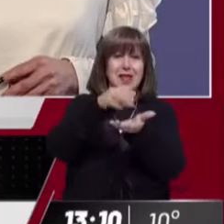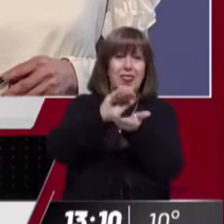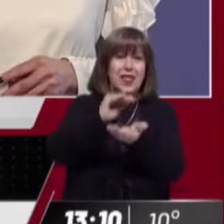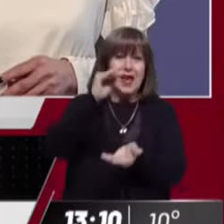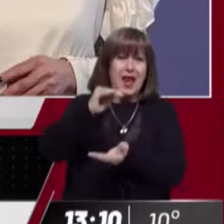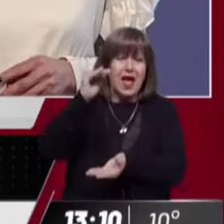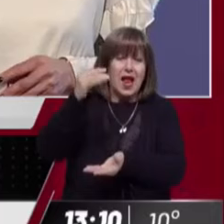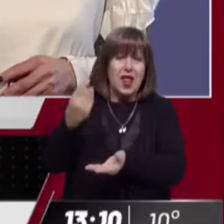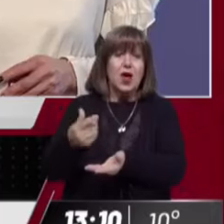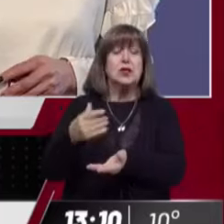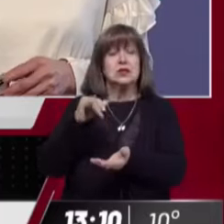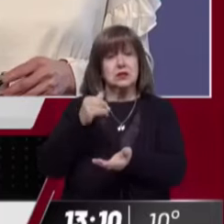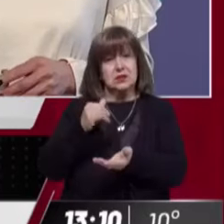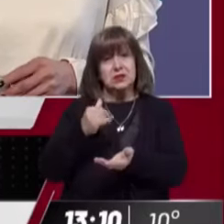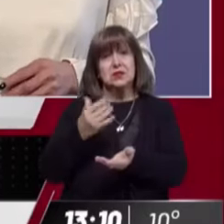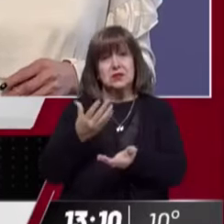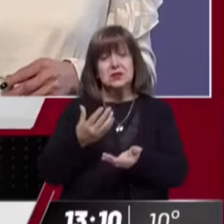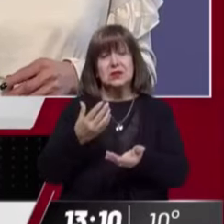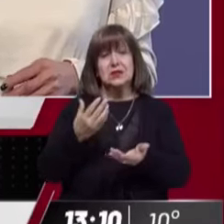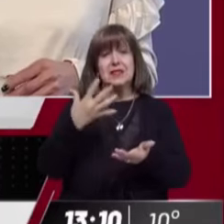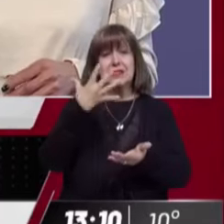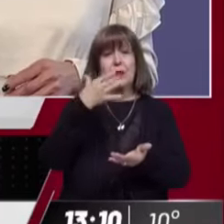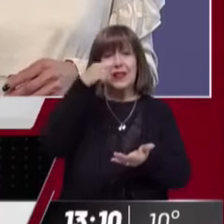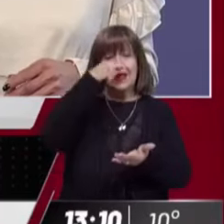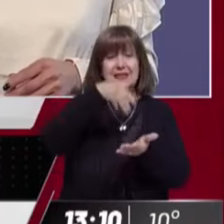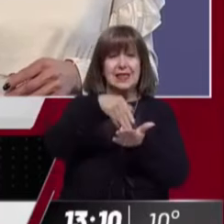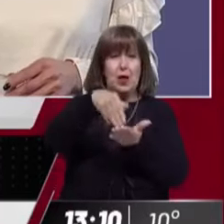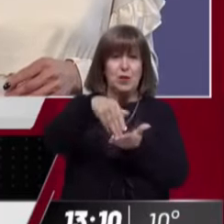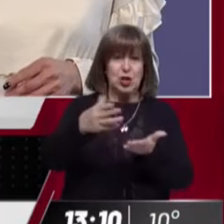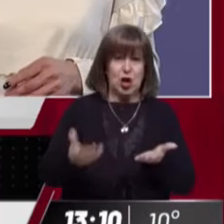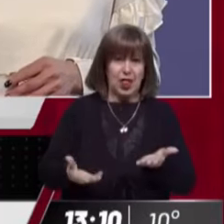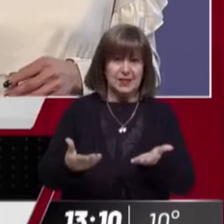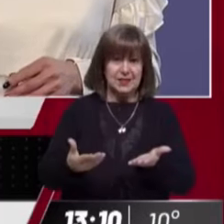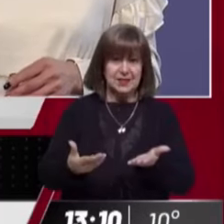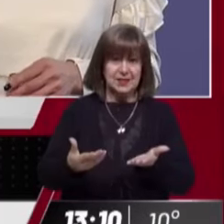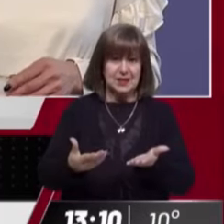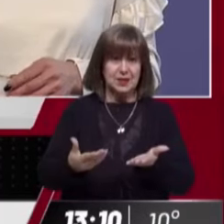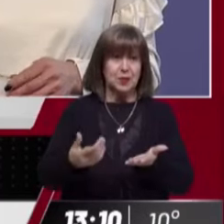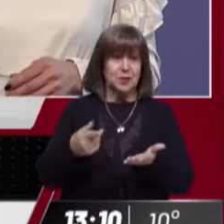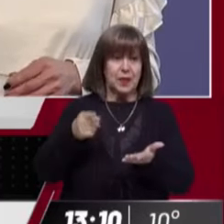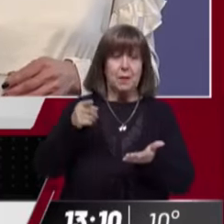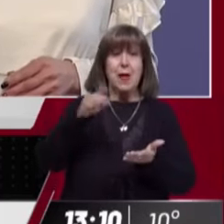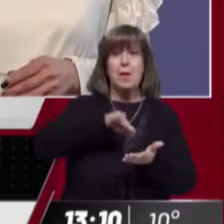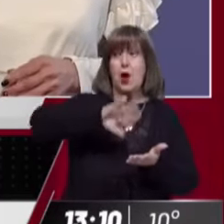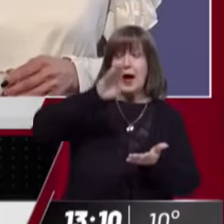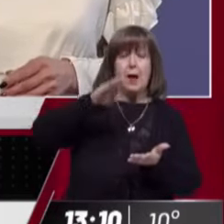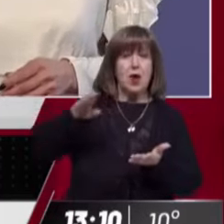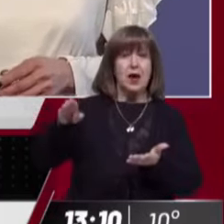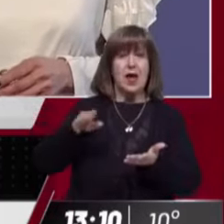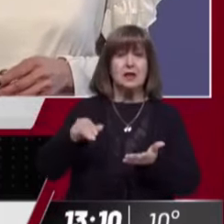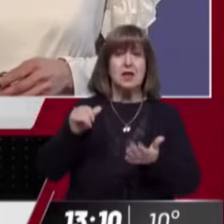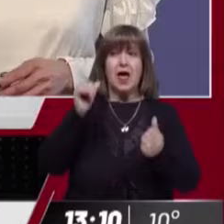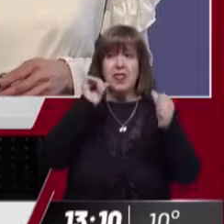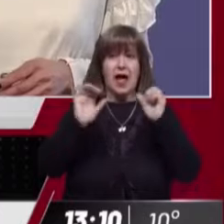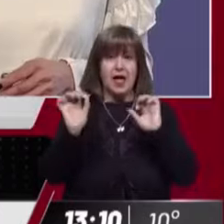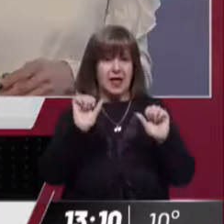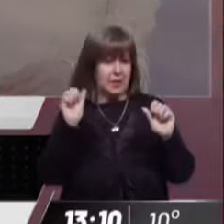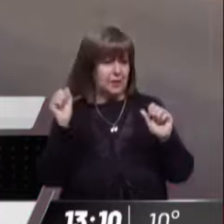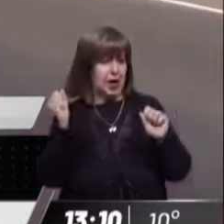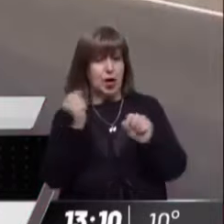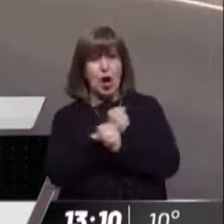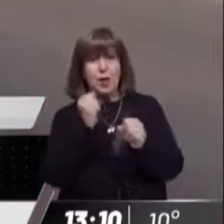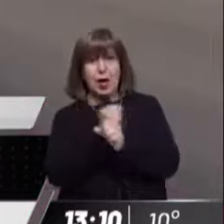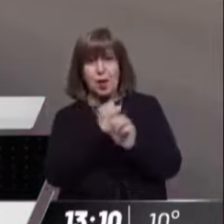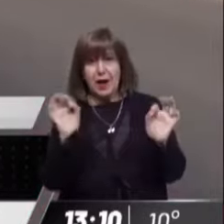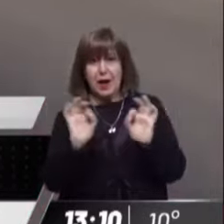La recaudación de todo un fin de semana y como pueden ver, la camioneta se encuentra aquí en este lugar, no tiene daños, por lo que se ve no tiene